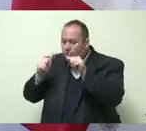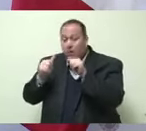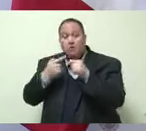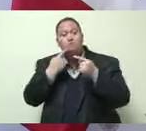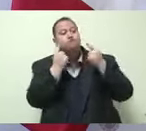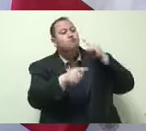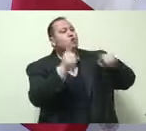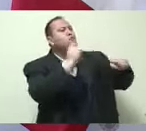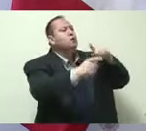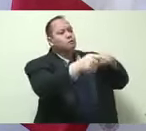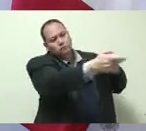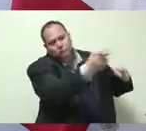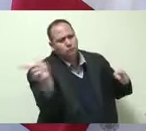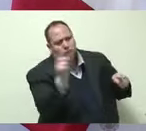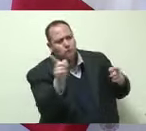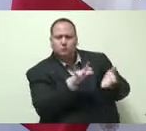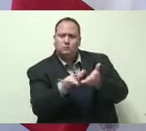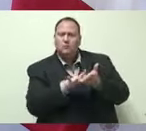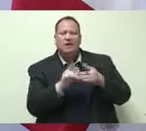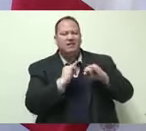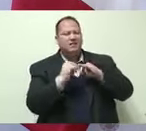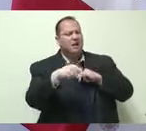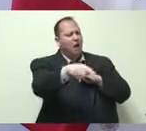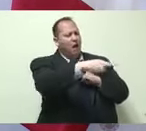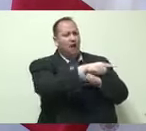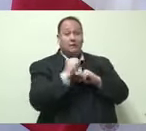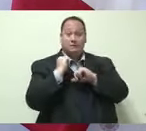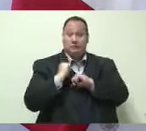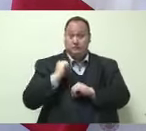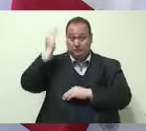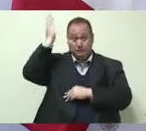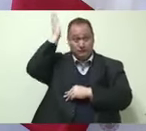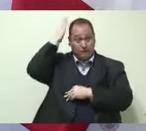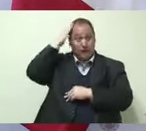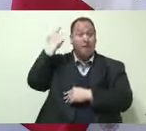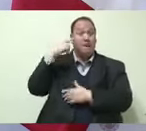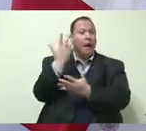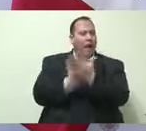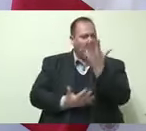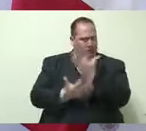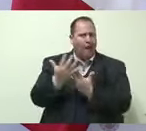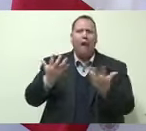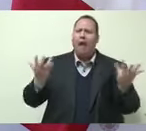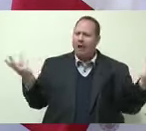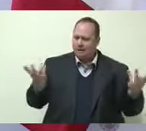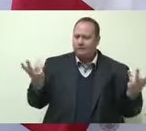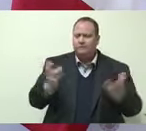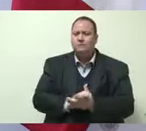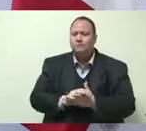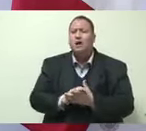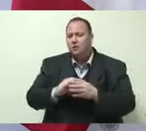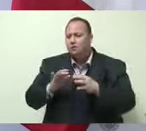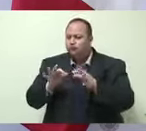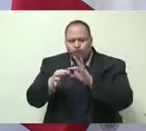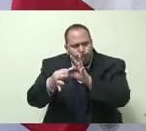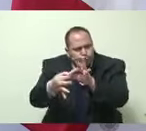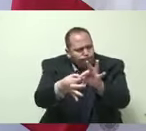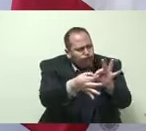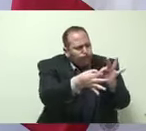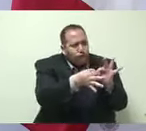instruyendo a todos y cada uno de los titulares de dichas instituciones para que se tomaran las acciones efectivas y mecanismos de coordinación